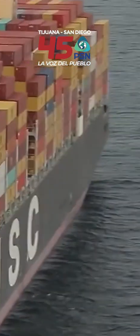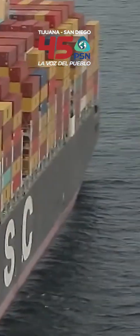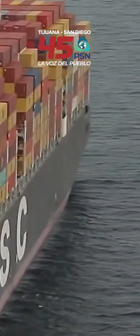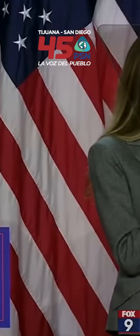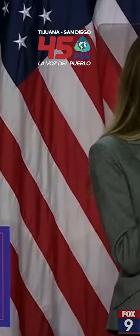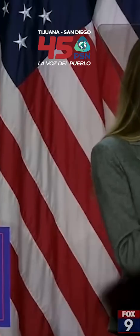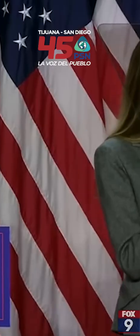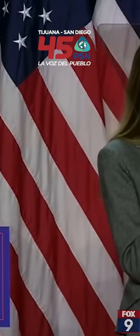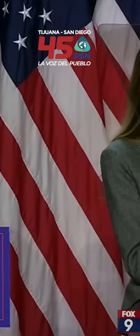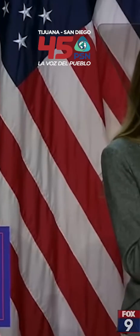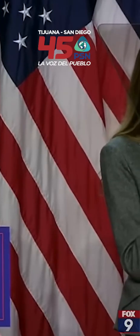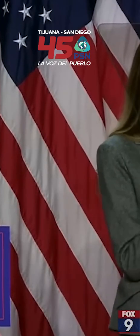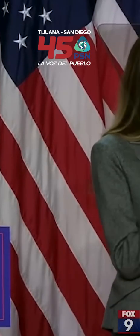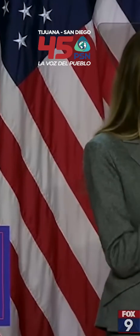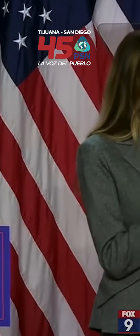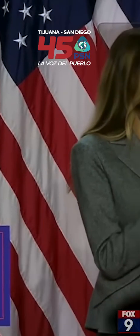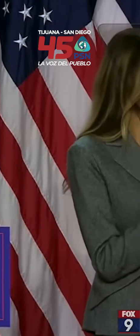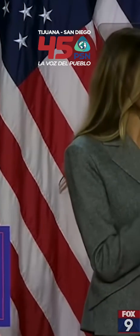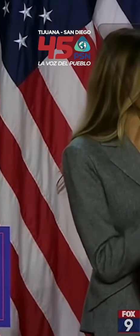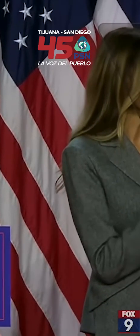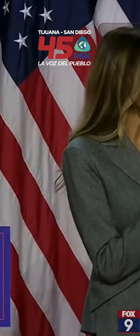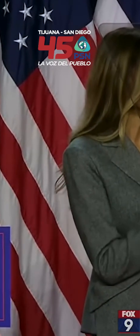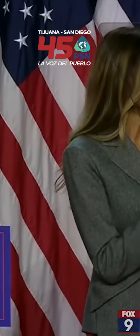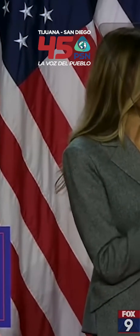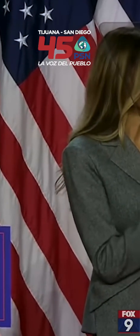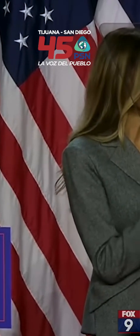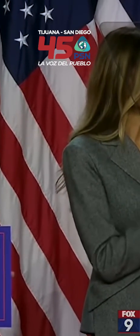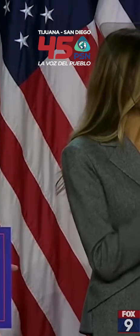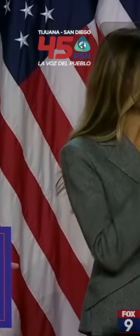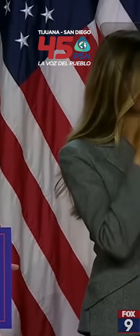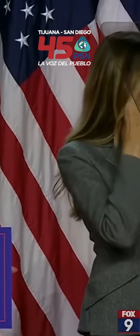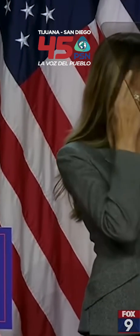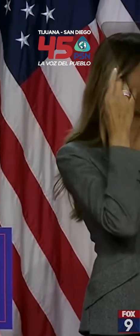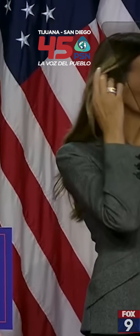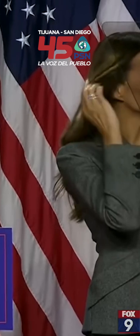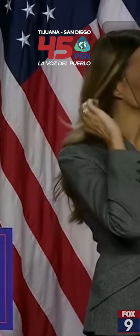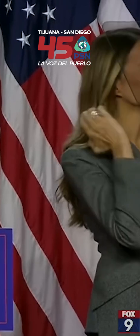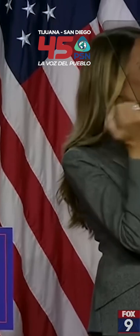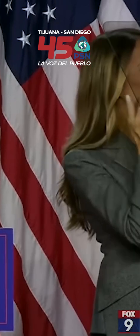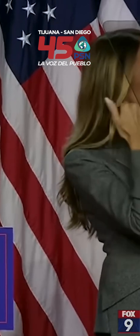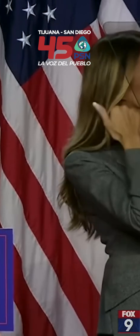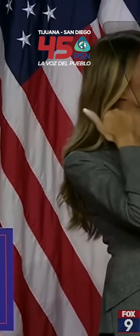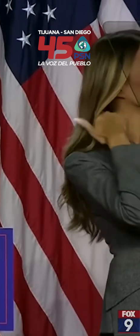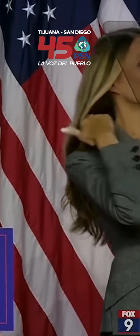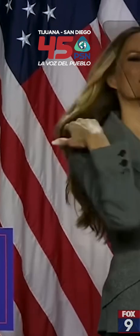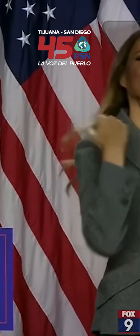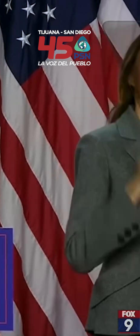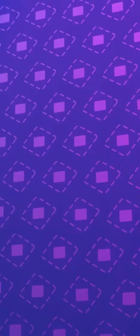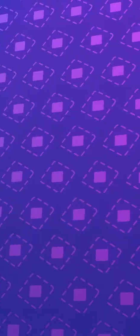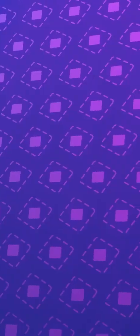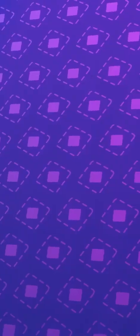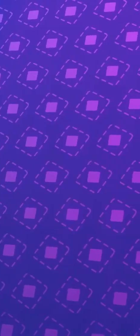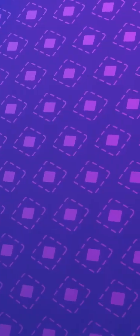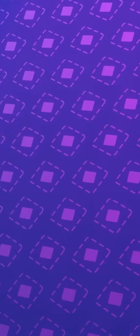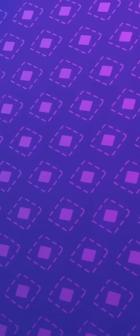enfrentar los desafíos que traerá la reelección de Donald Trump informó Carlos García psn noticias